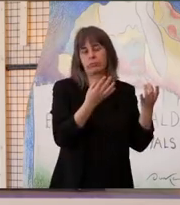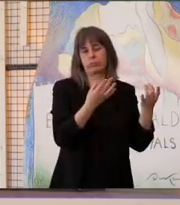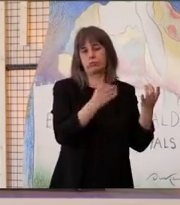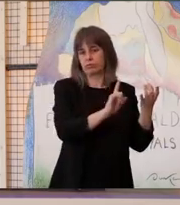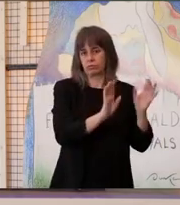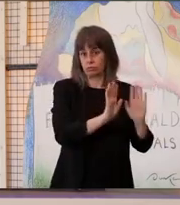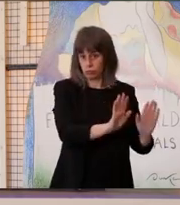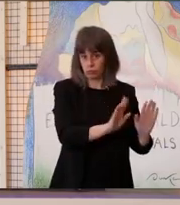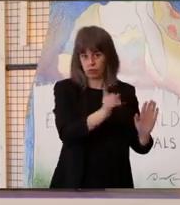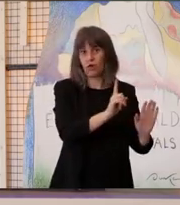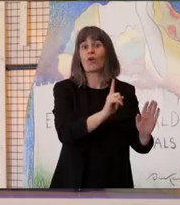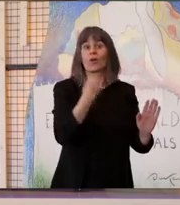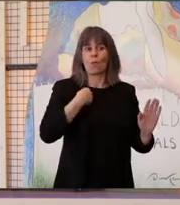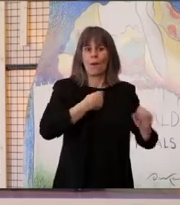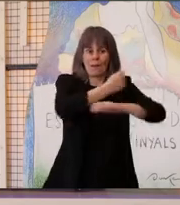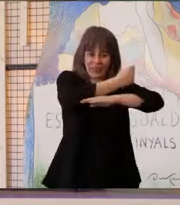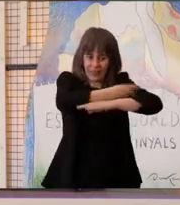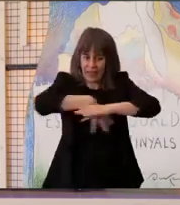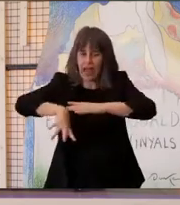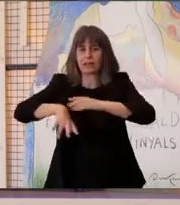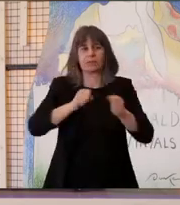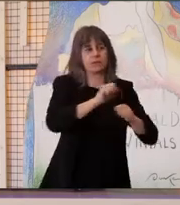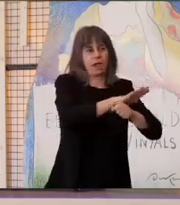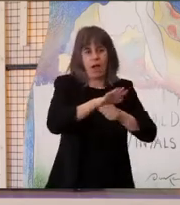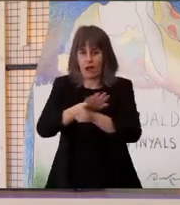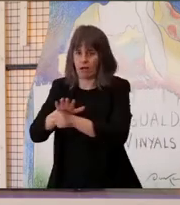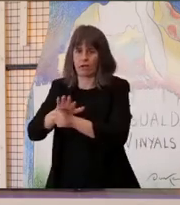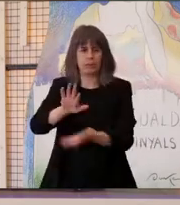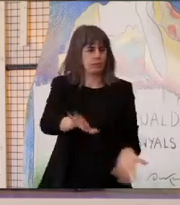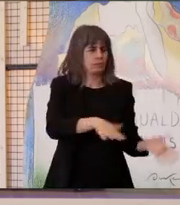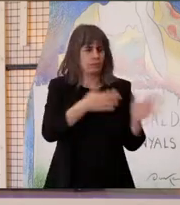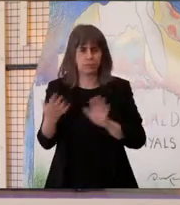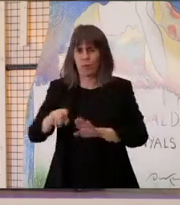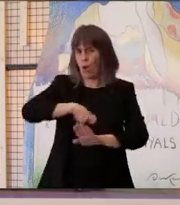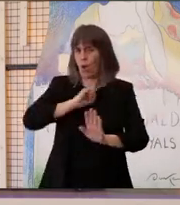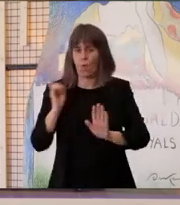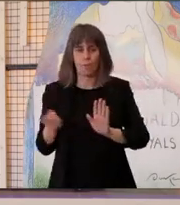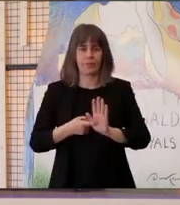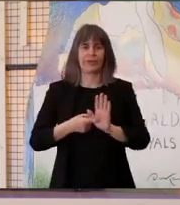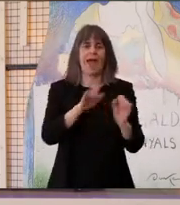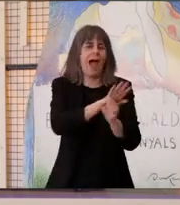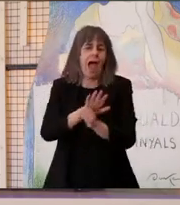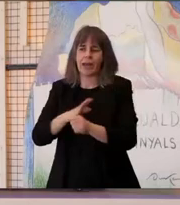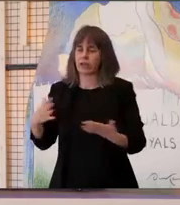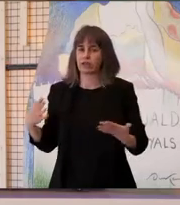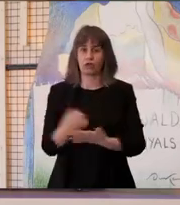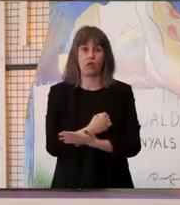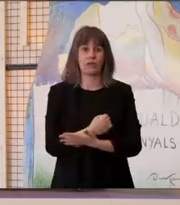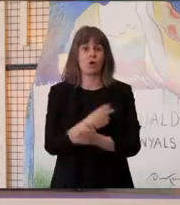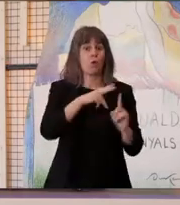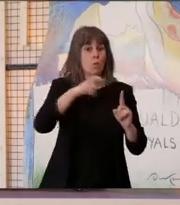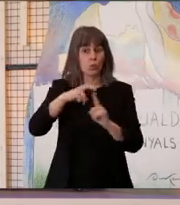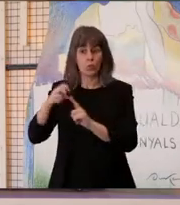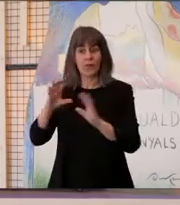que el cambio es transformador y total y se produce en todas las áreas hay una mirada feminista